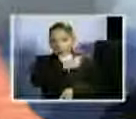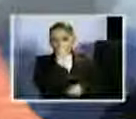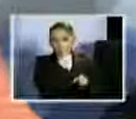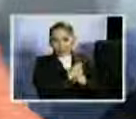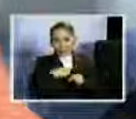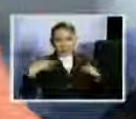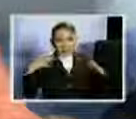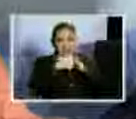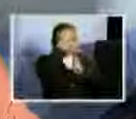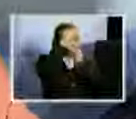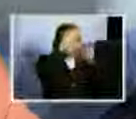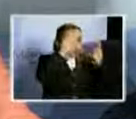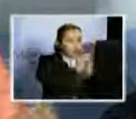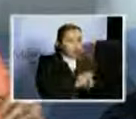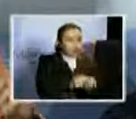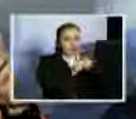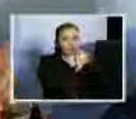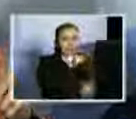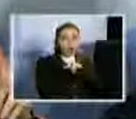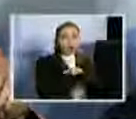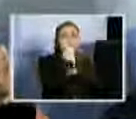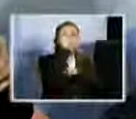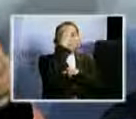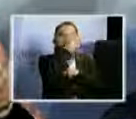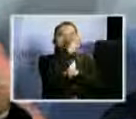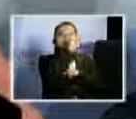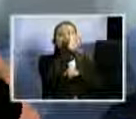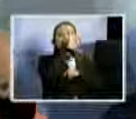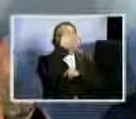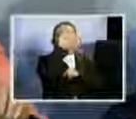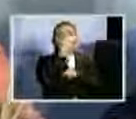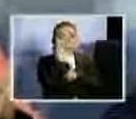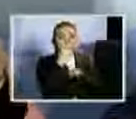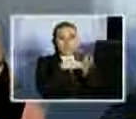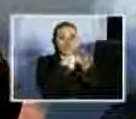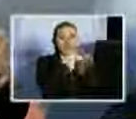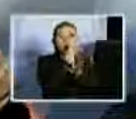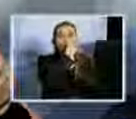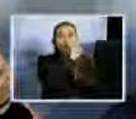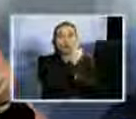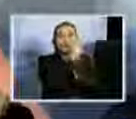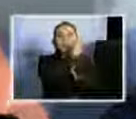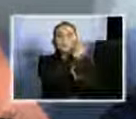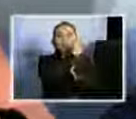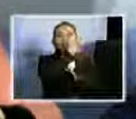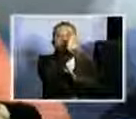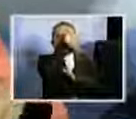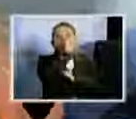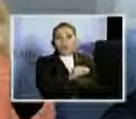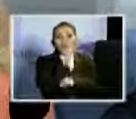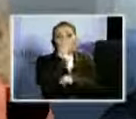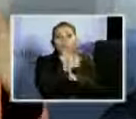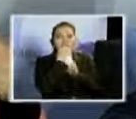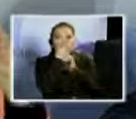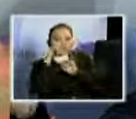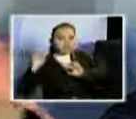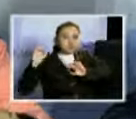Guerra Mundial se tiraron 1 billón, no millón, 1 billón de